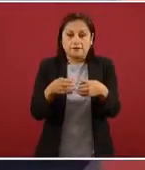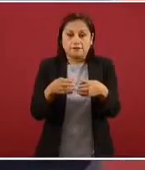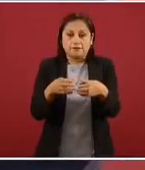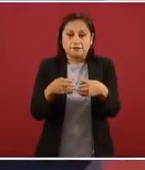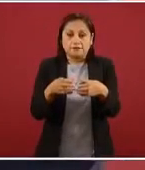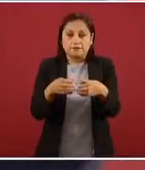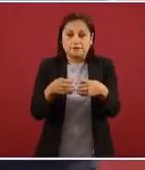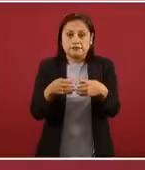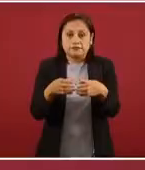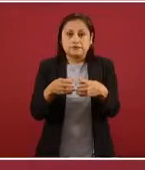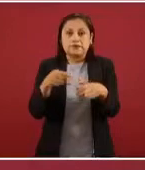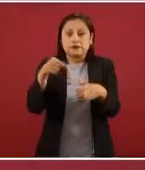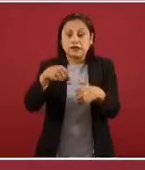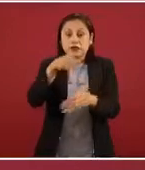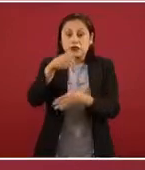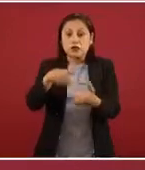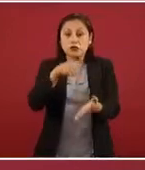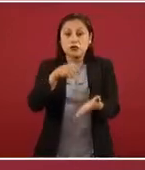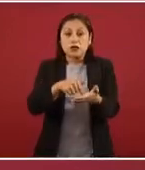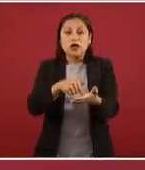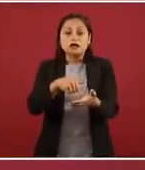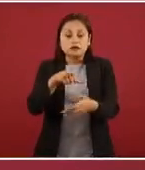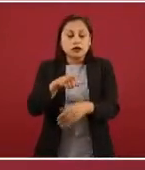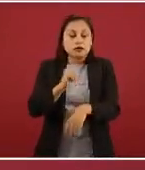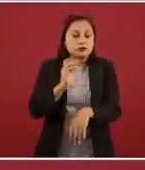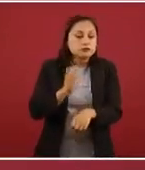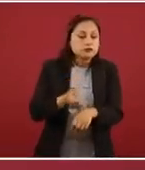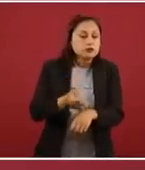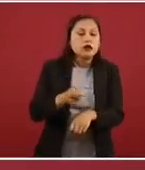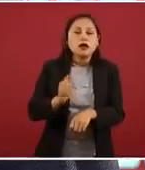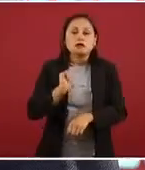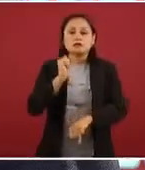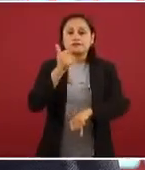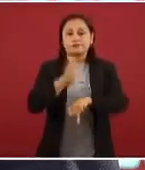espacios que se puedan tener,